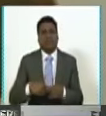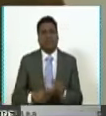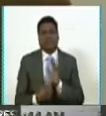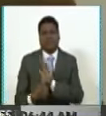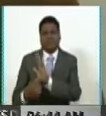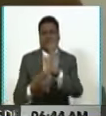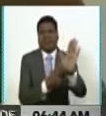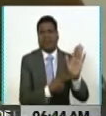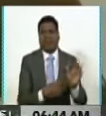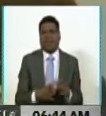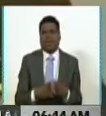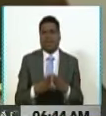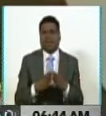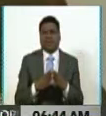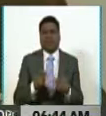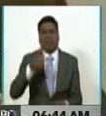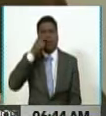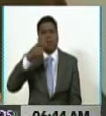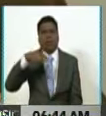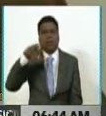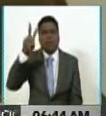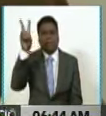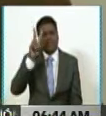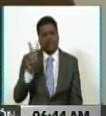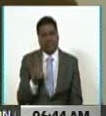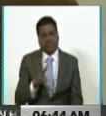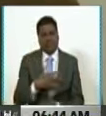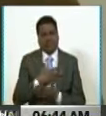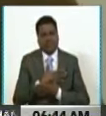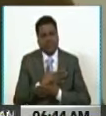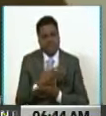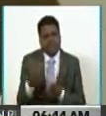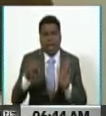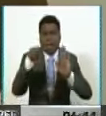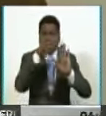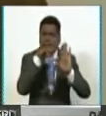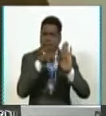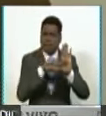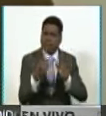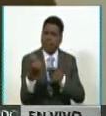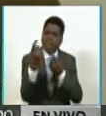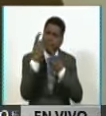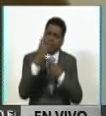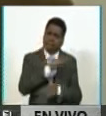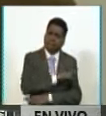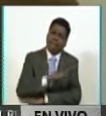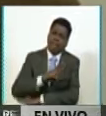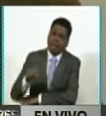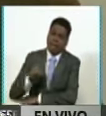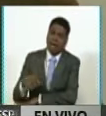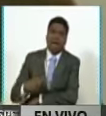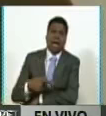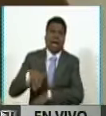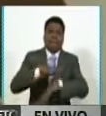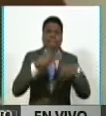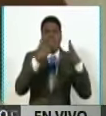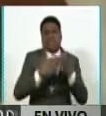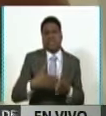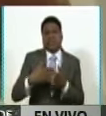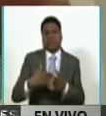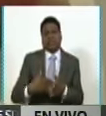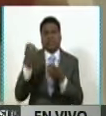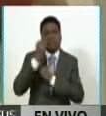a nuestro general del pueblo soberano, por instrucciones de nuestro general en jefe y ministro del Poder Popular para la Defensa, la